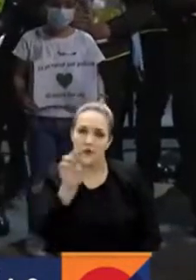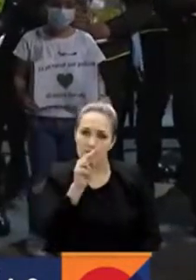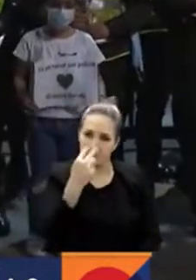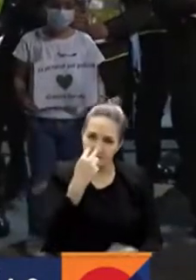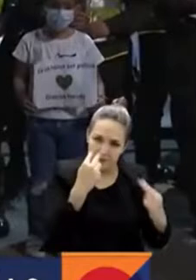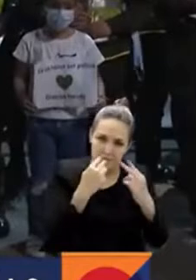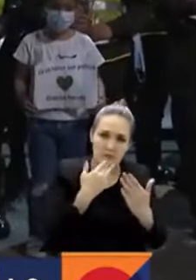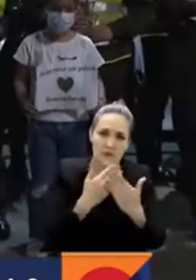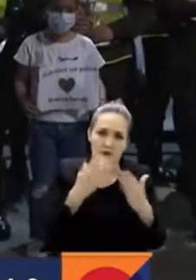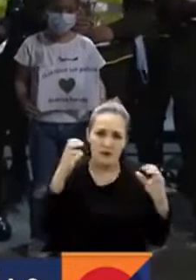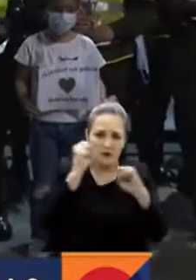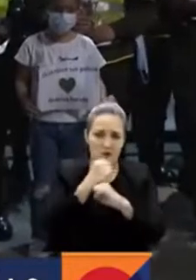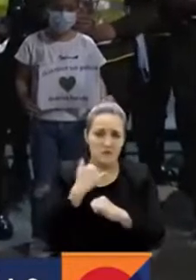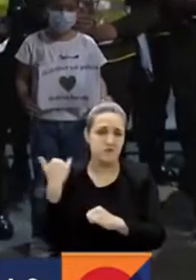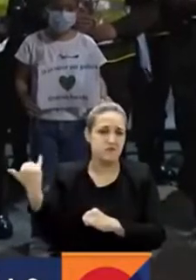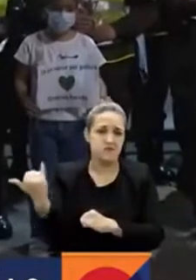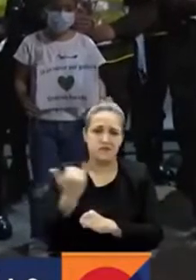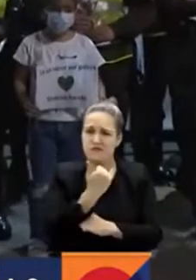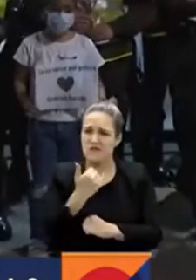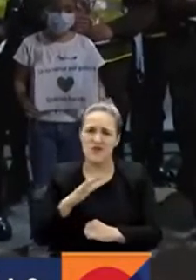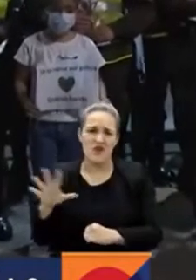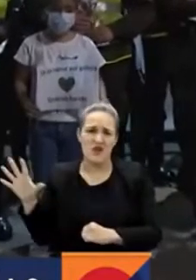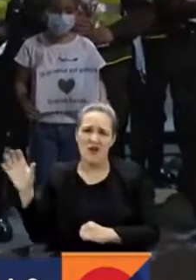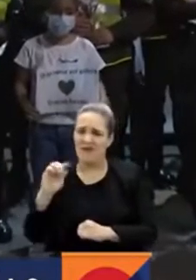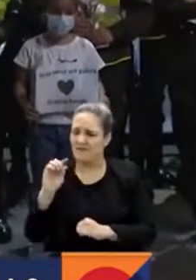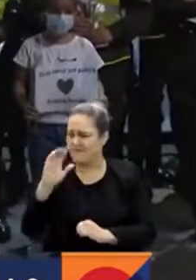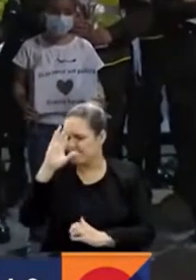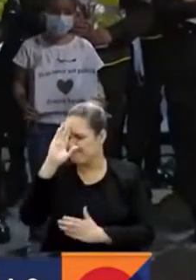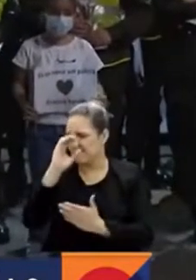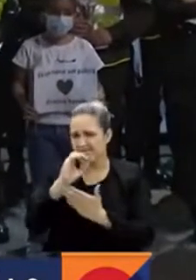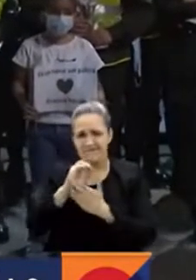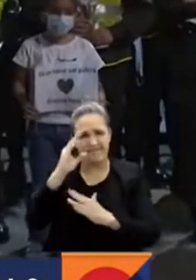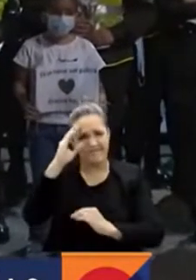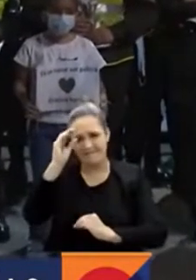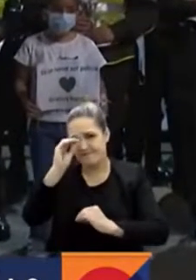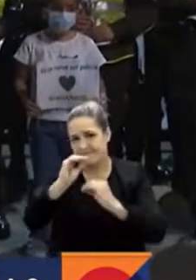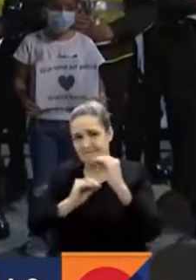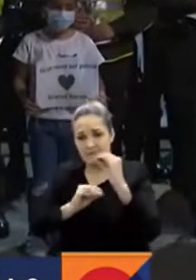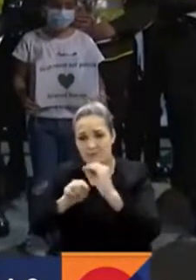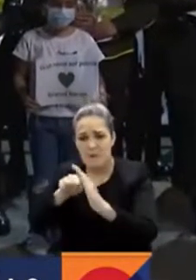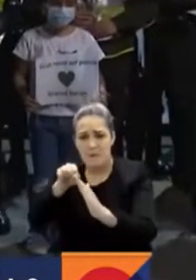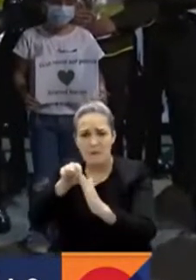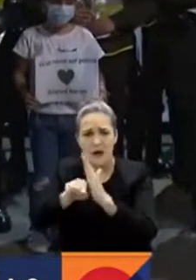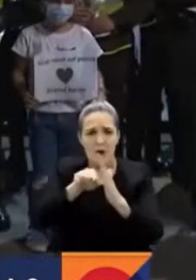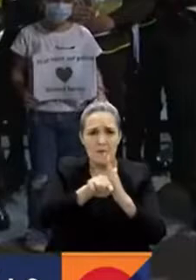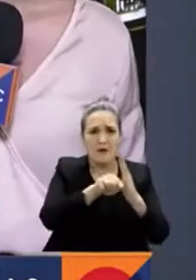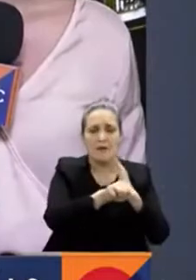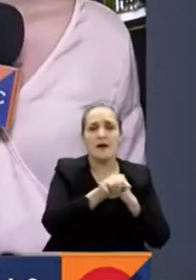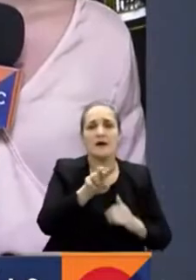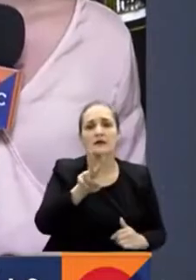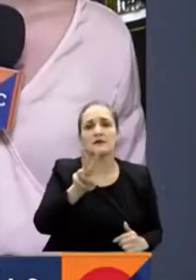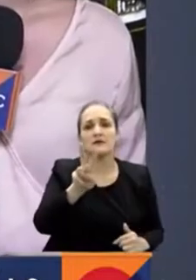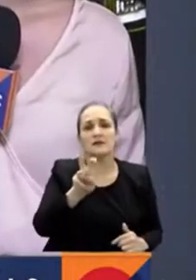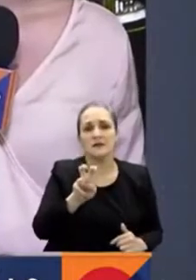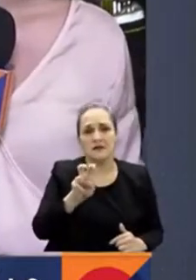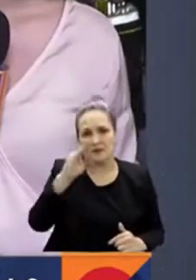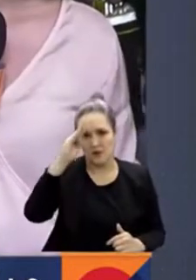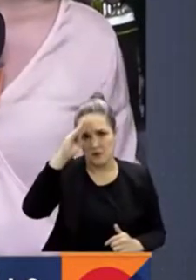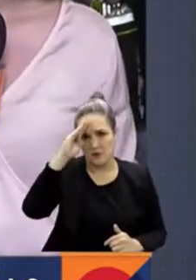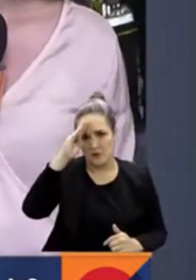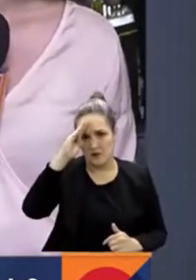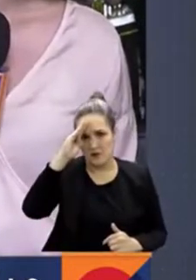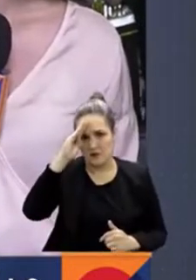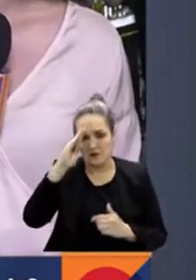miren, no cesan las voces de rechazo a este atentado terrorista que cobró la vida de 7 uniformados de la policía en el